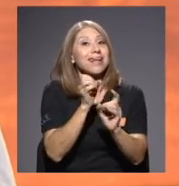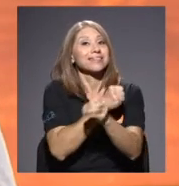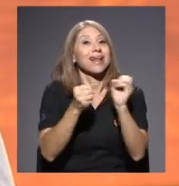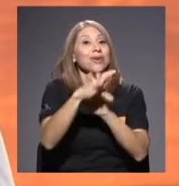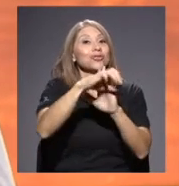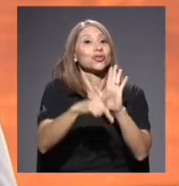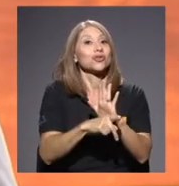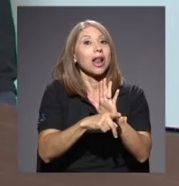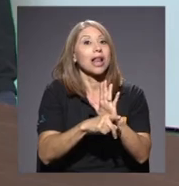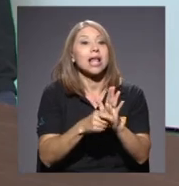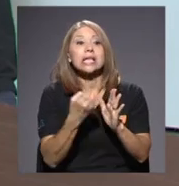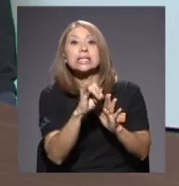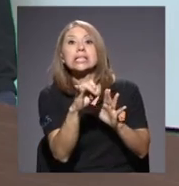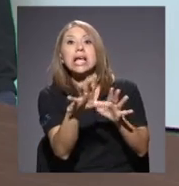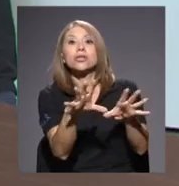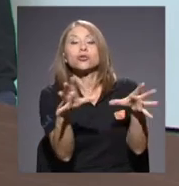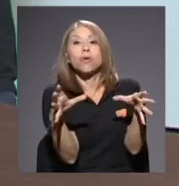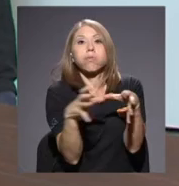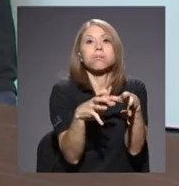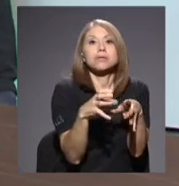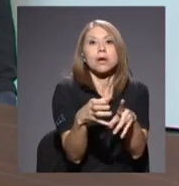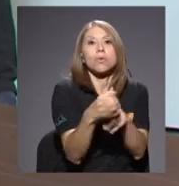pasa?